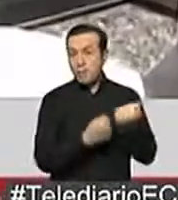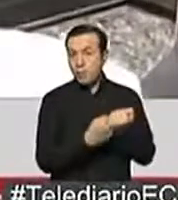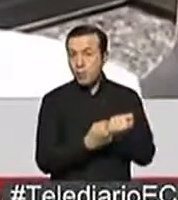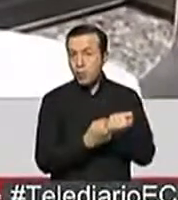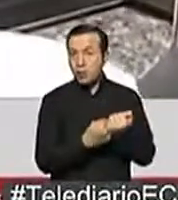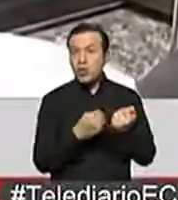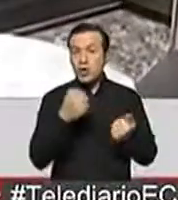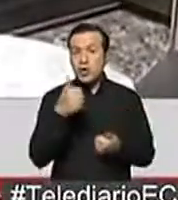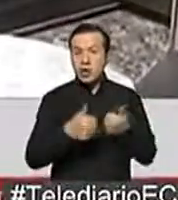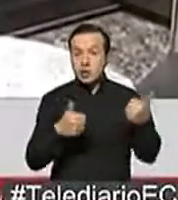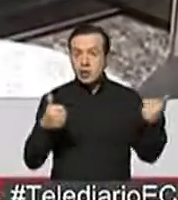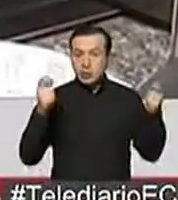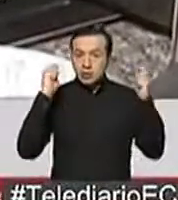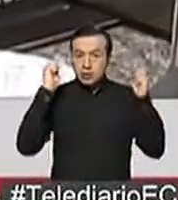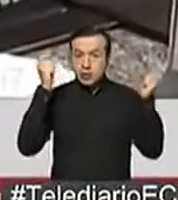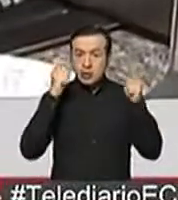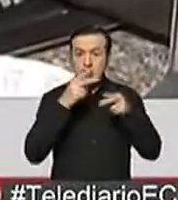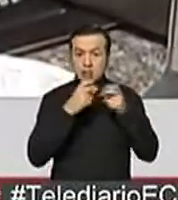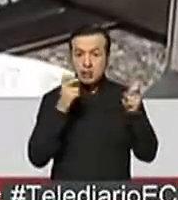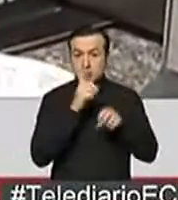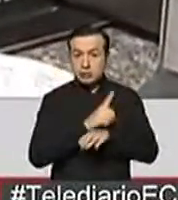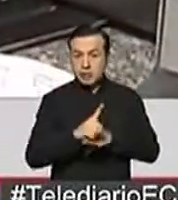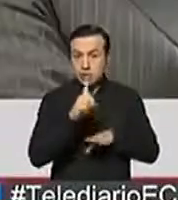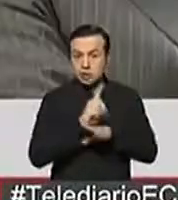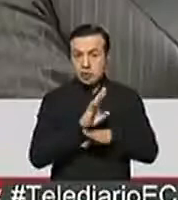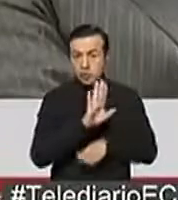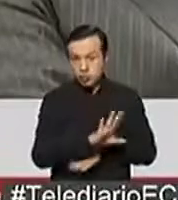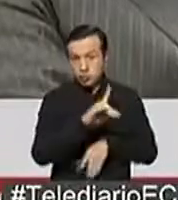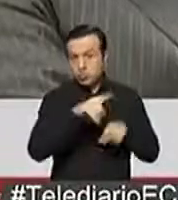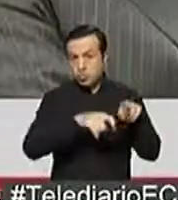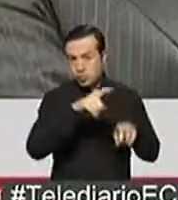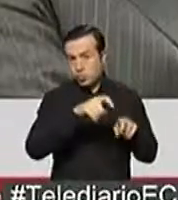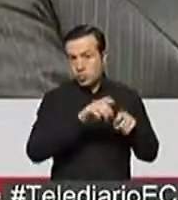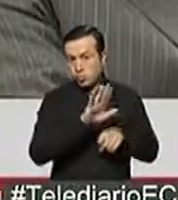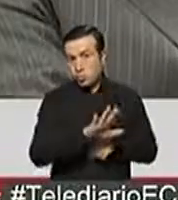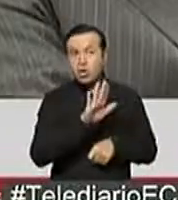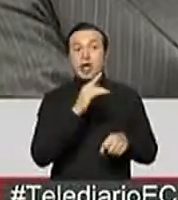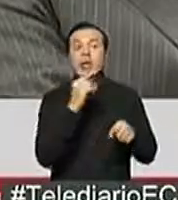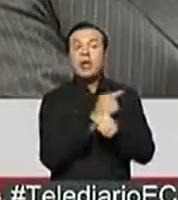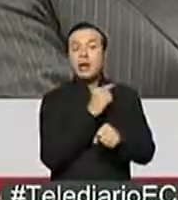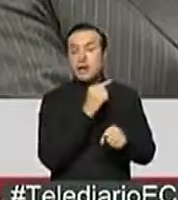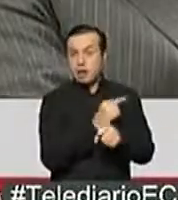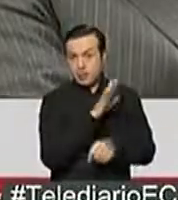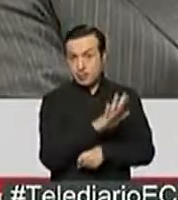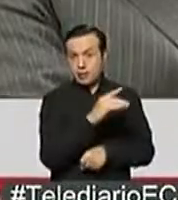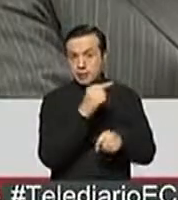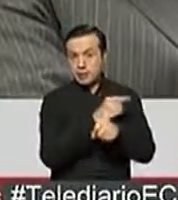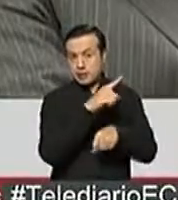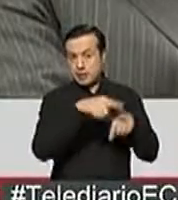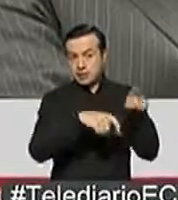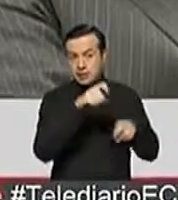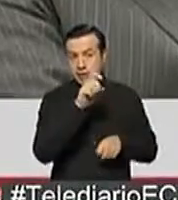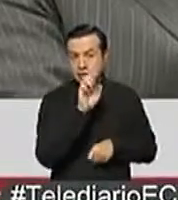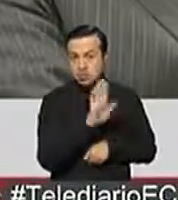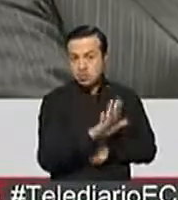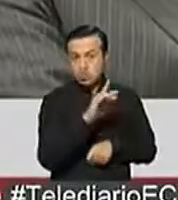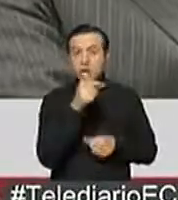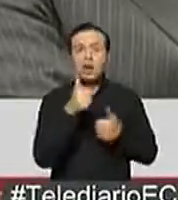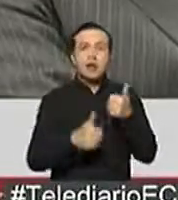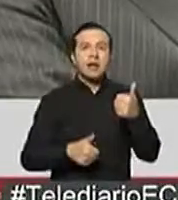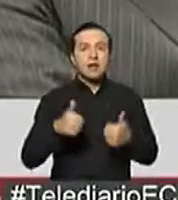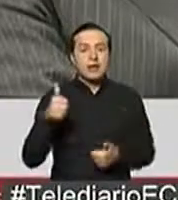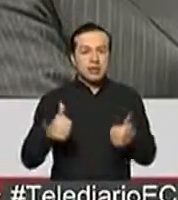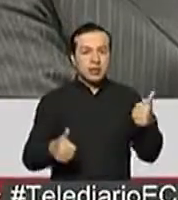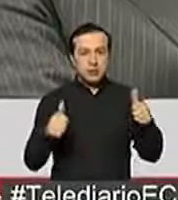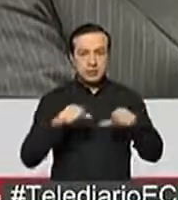de la candidatura de un ex directivo de la cooperativa. El gerente de la cooperativa liquidada fue candidato a